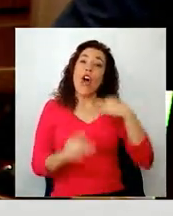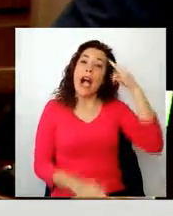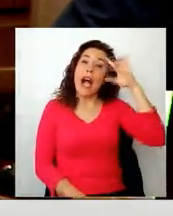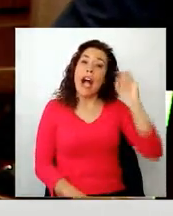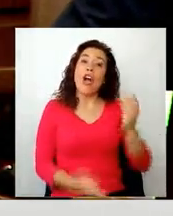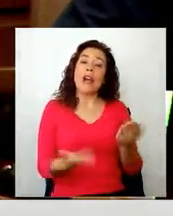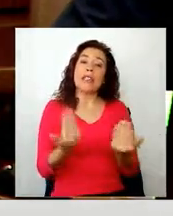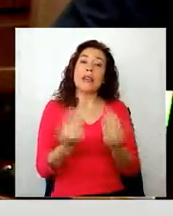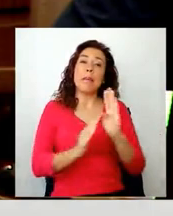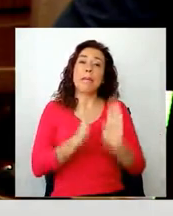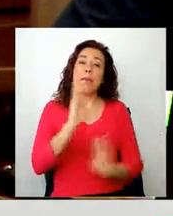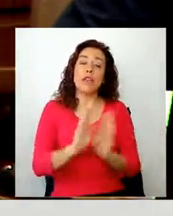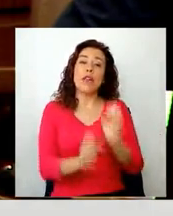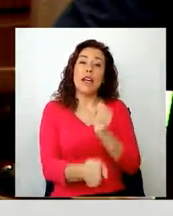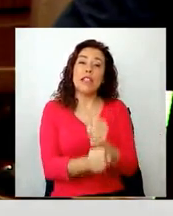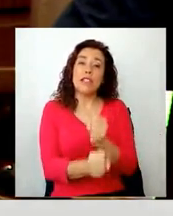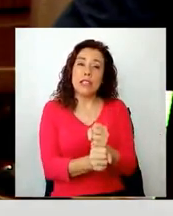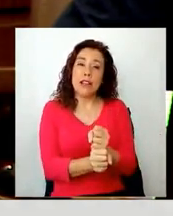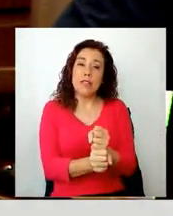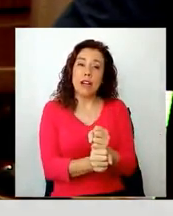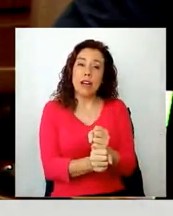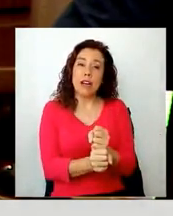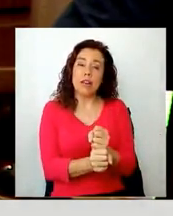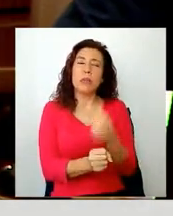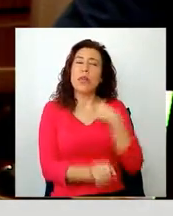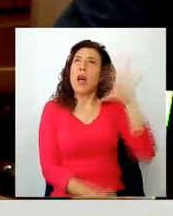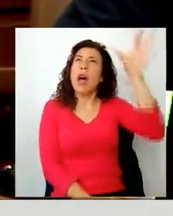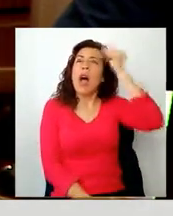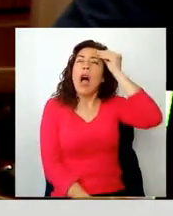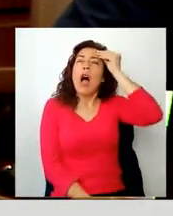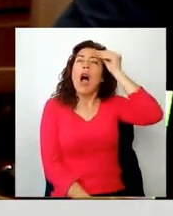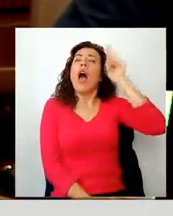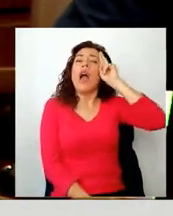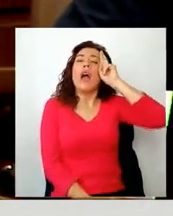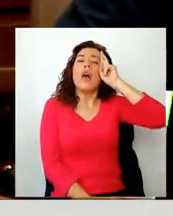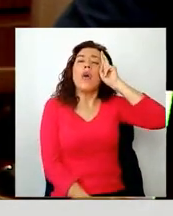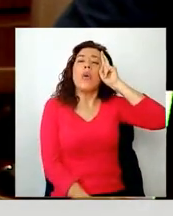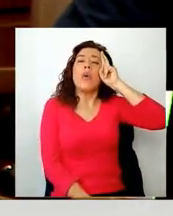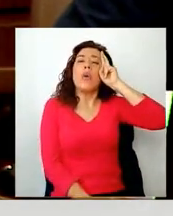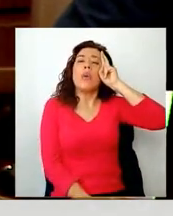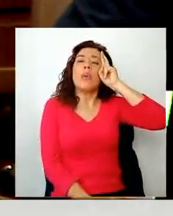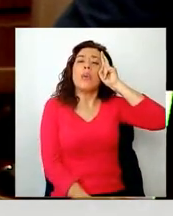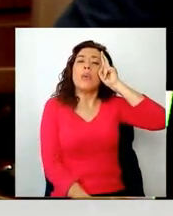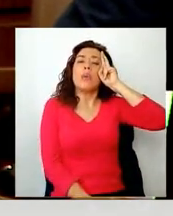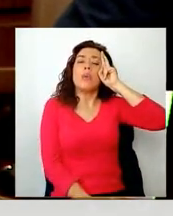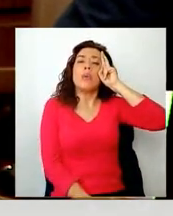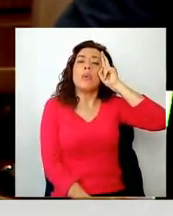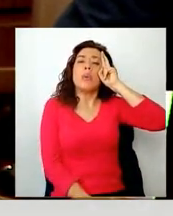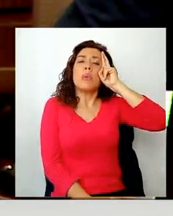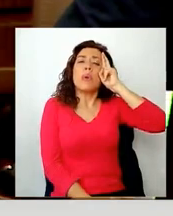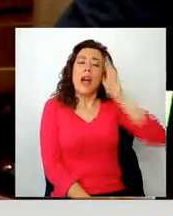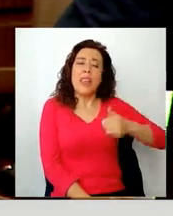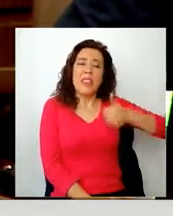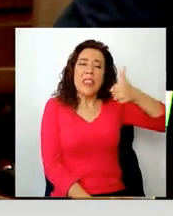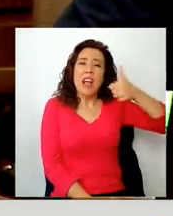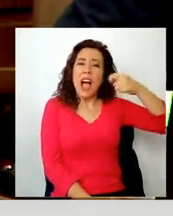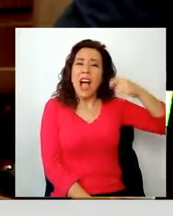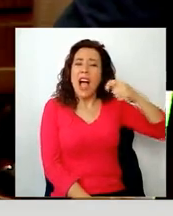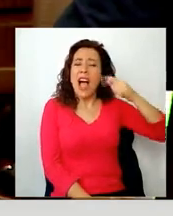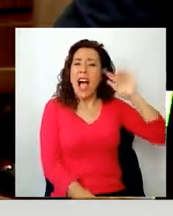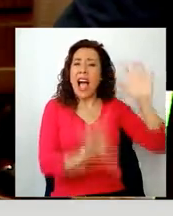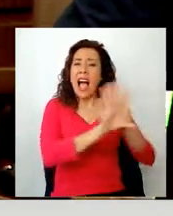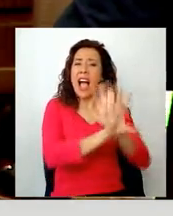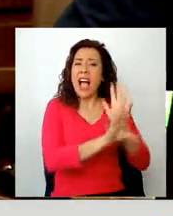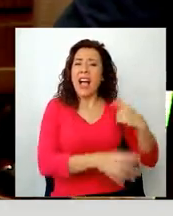la Fuente laboral y se me viene a la memoria presidenta un actor director y gestor norteamericano